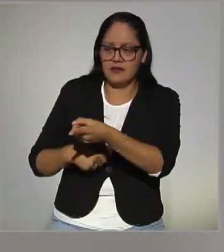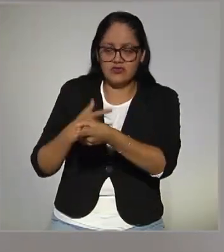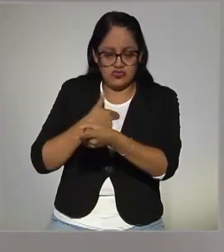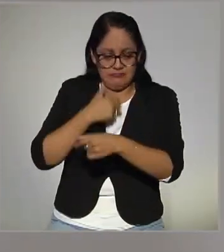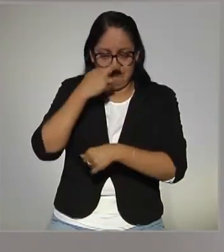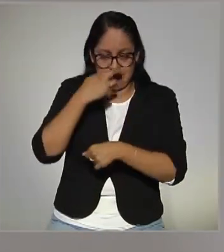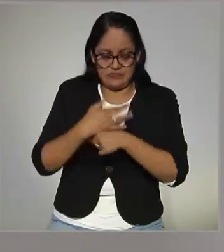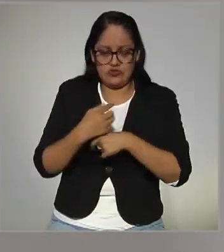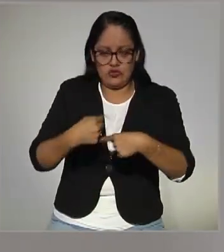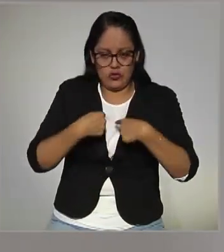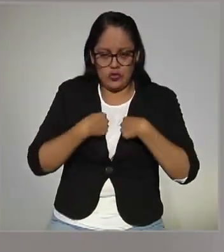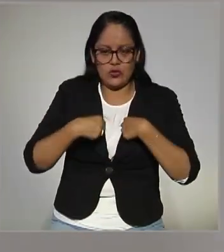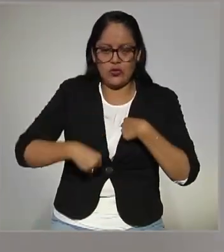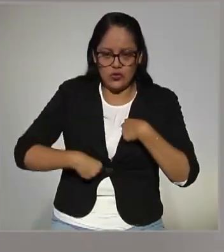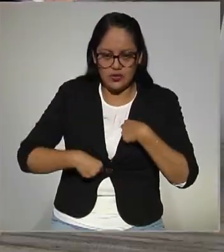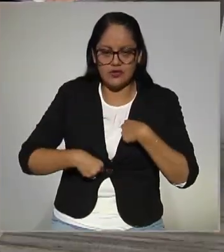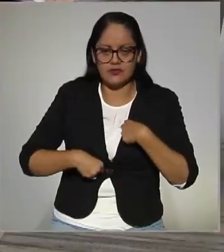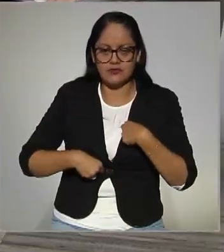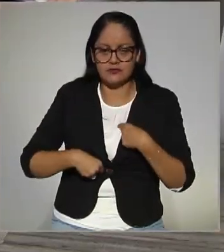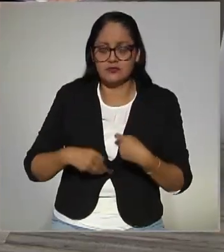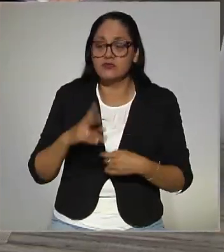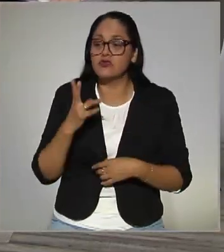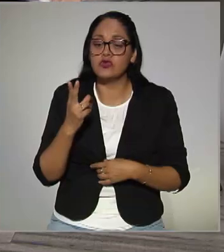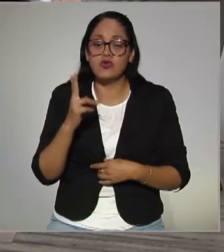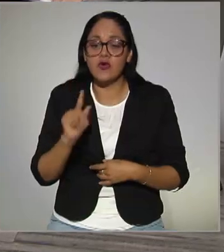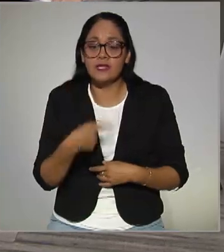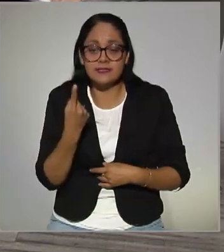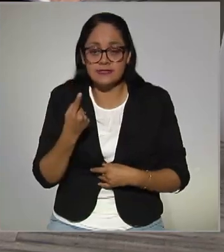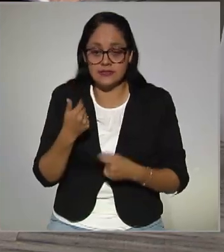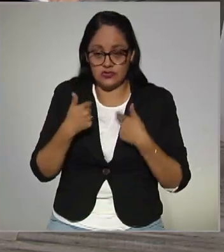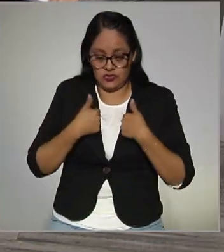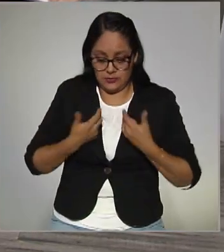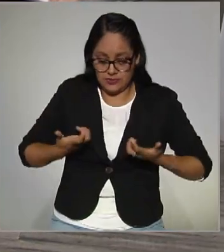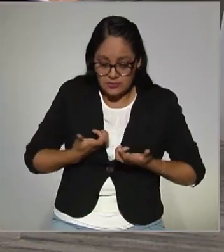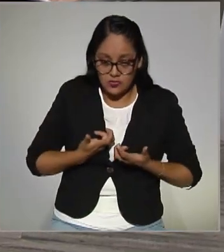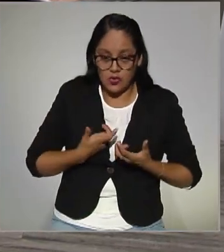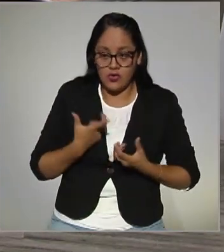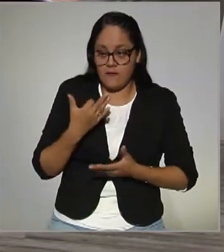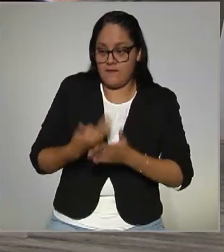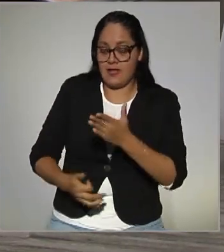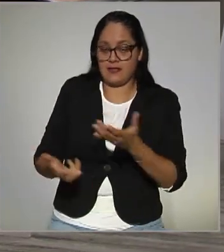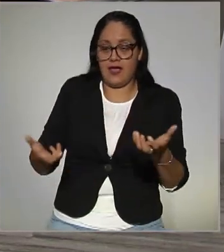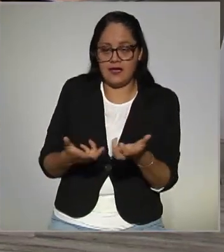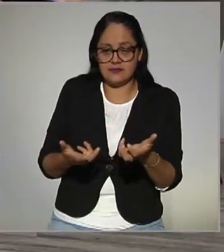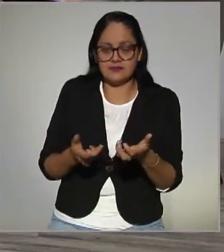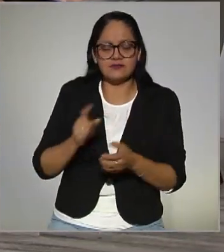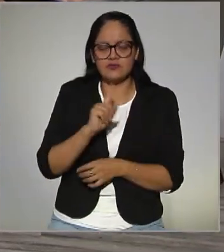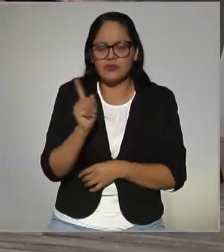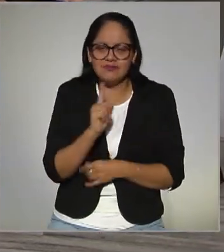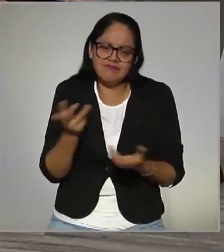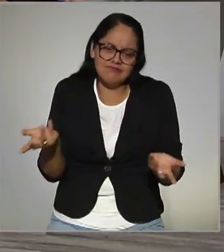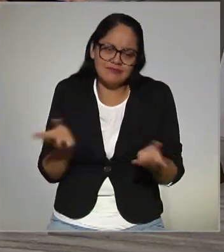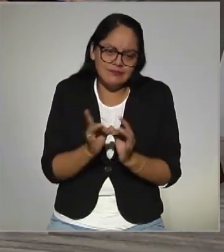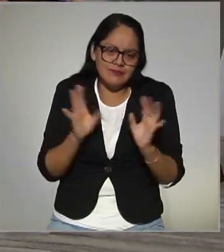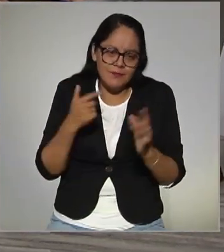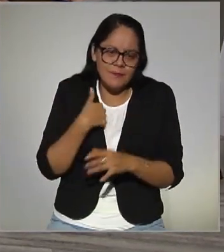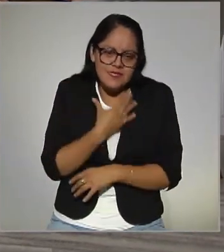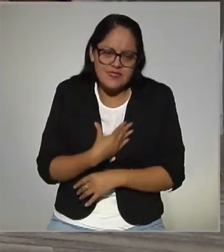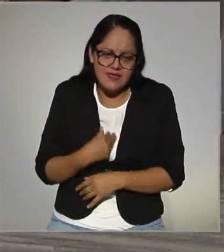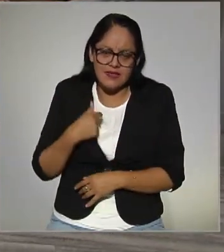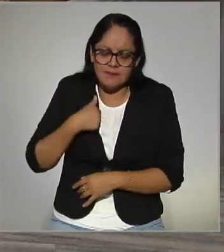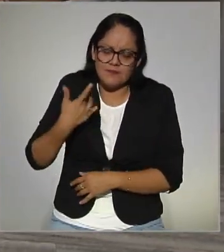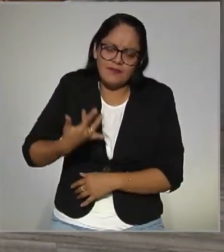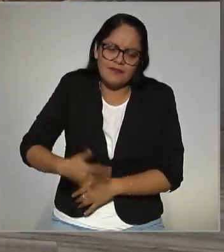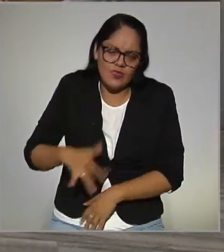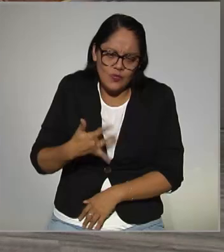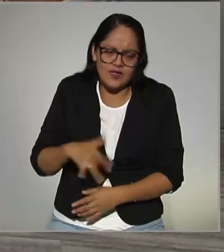responsable, ¿no? No es que fue causa y efecto de lo que hice o omití hacer, sino que simplemente, bueno, efectivamente es mi hija y me duele que le